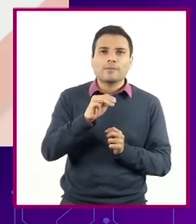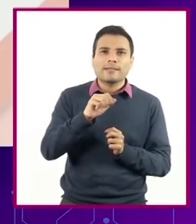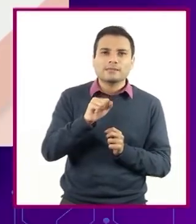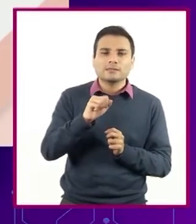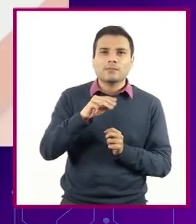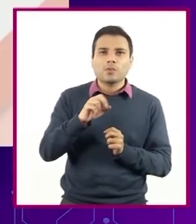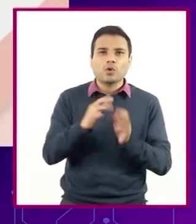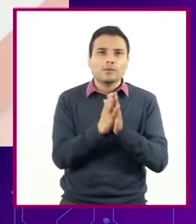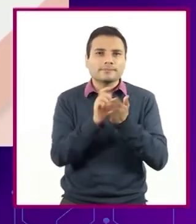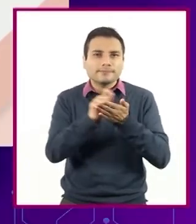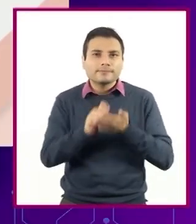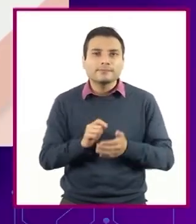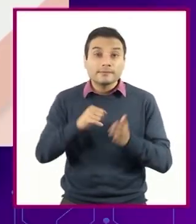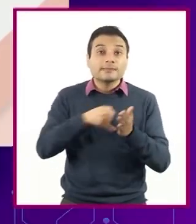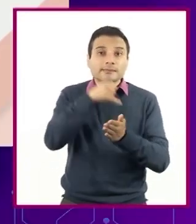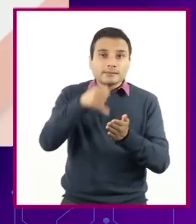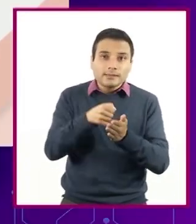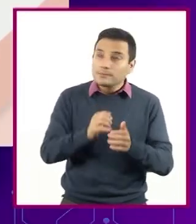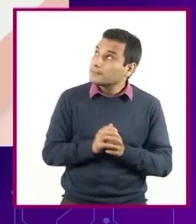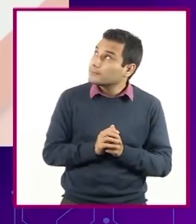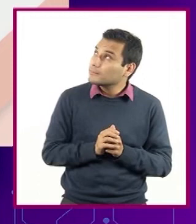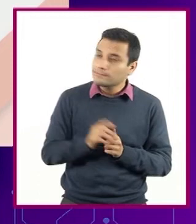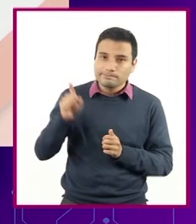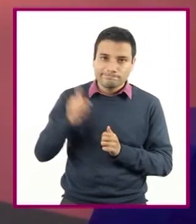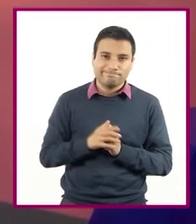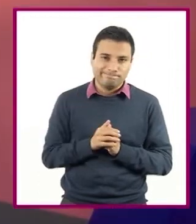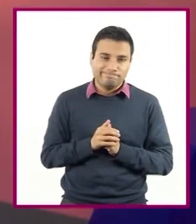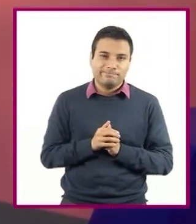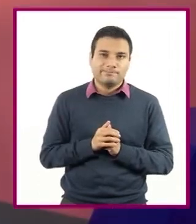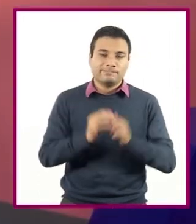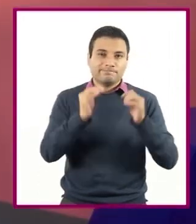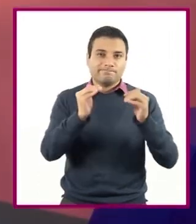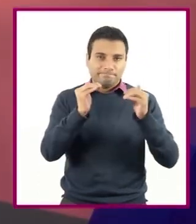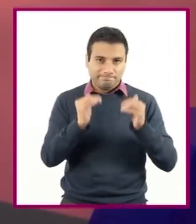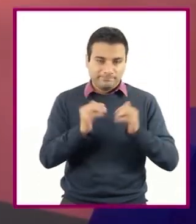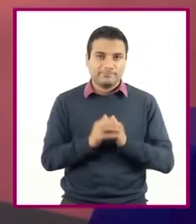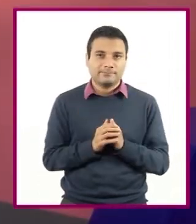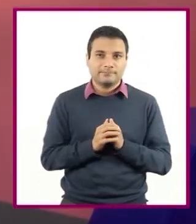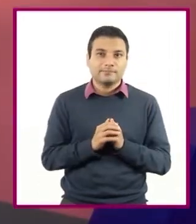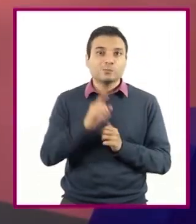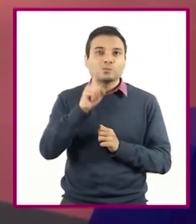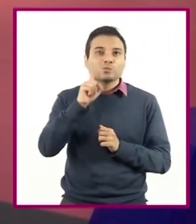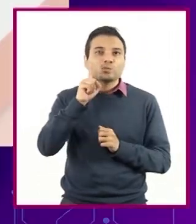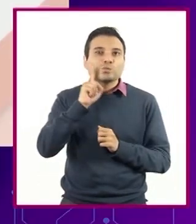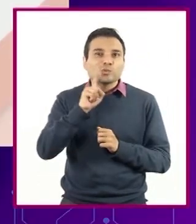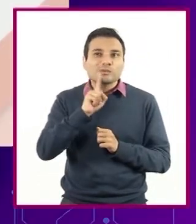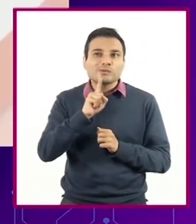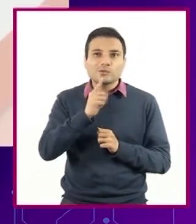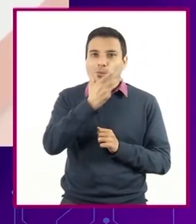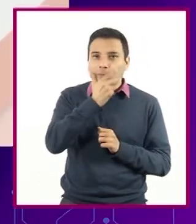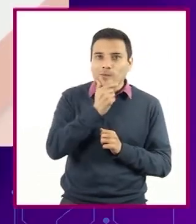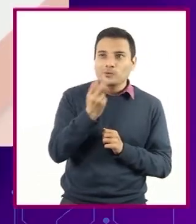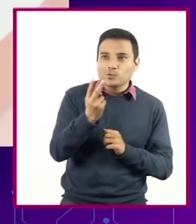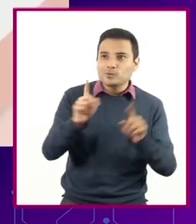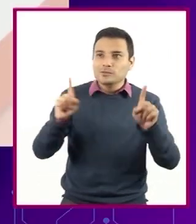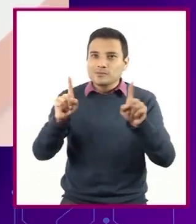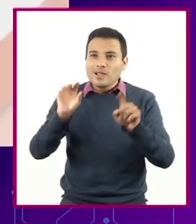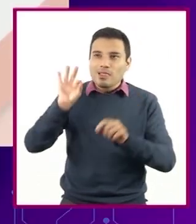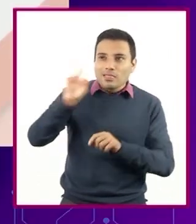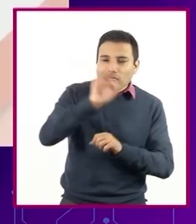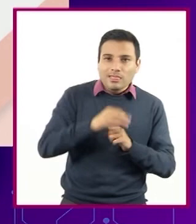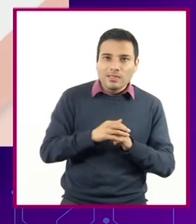Isla de Utopía. ¿Se imaginan un lugar así? Celestina reunió a Calisto con